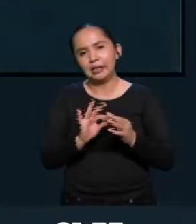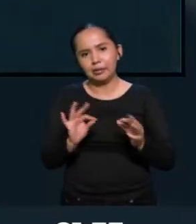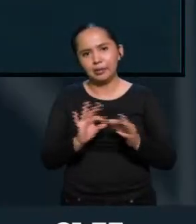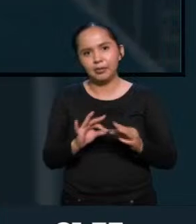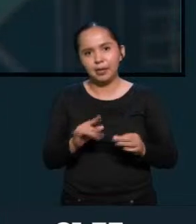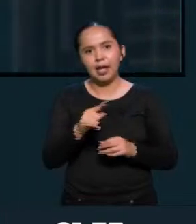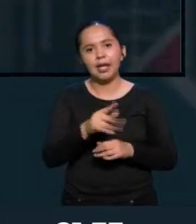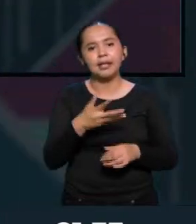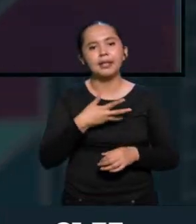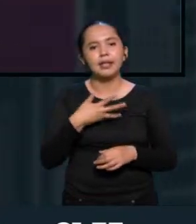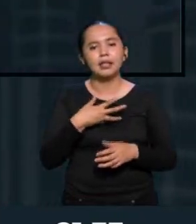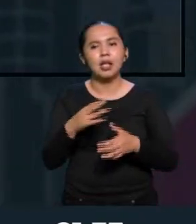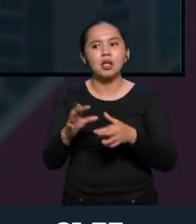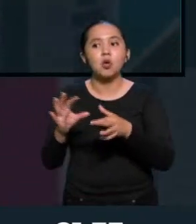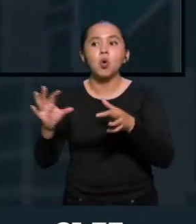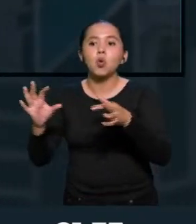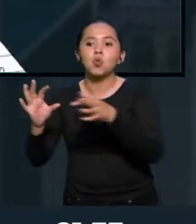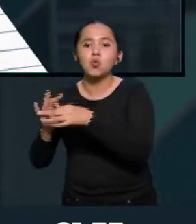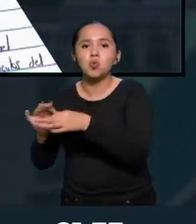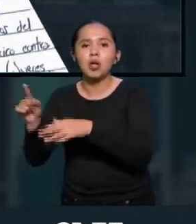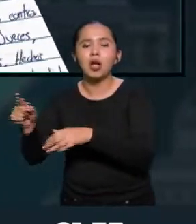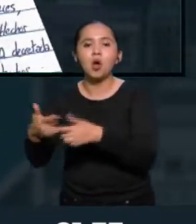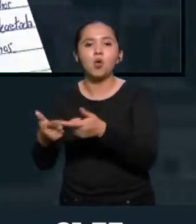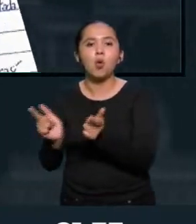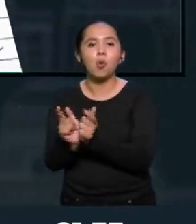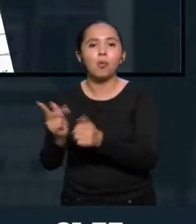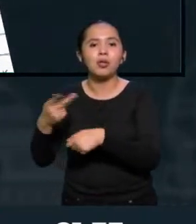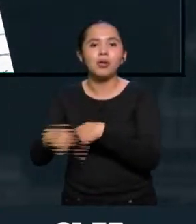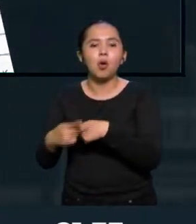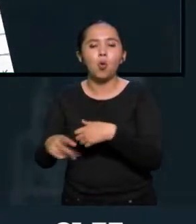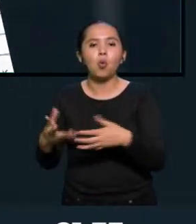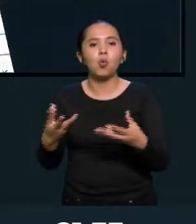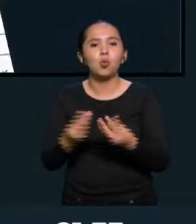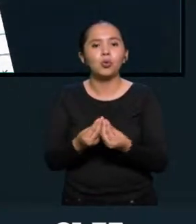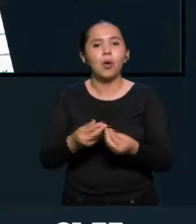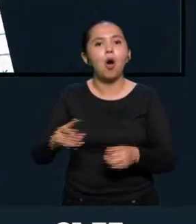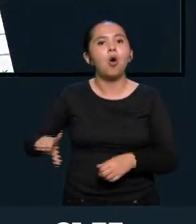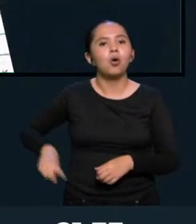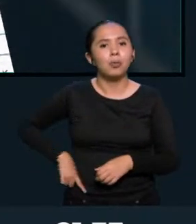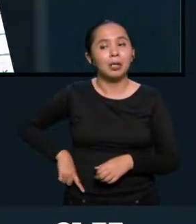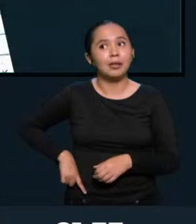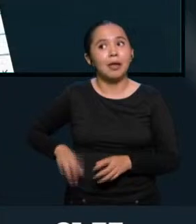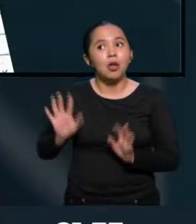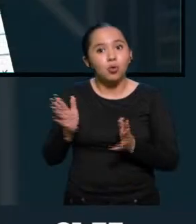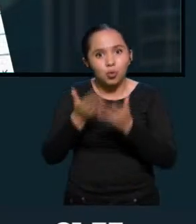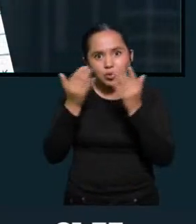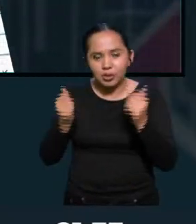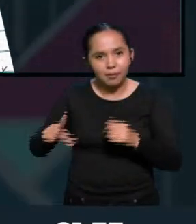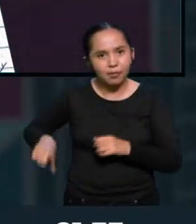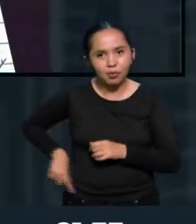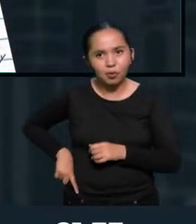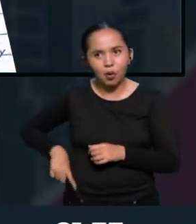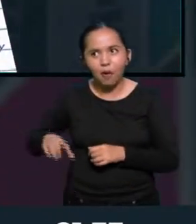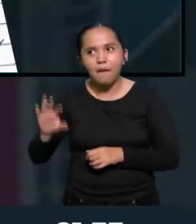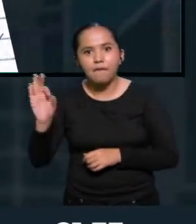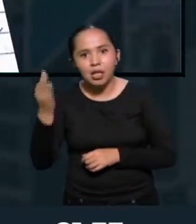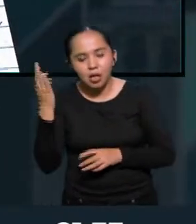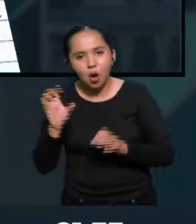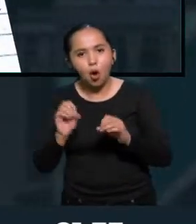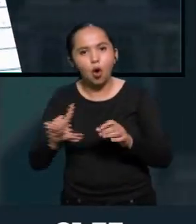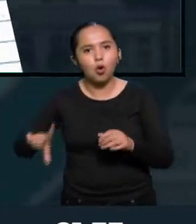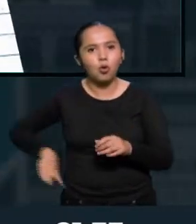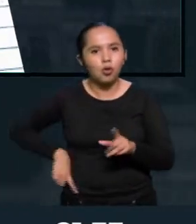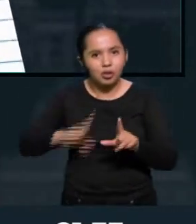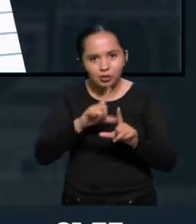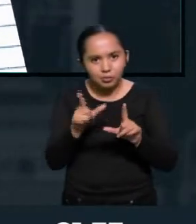existen nexos de grupos criminales con el gobierno. No señala si con el gobierno federal o con el gobierno estatal, pero que lo maneja como si eso